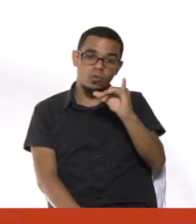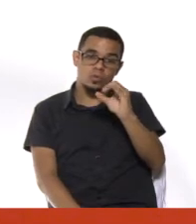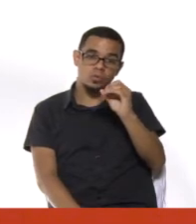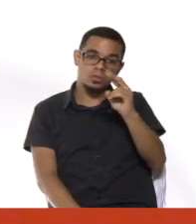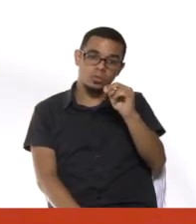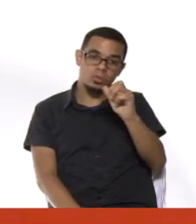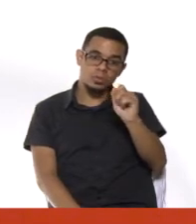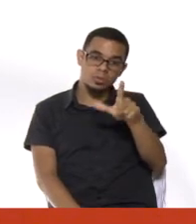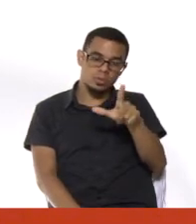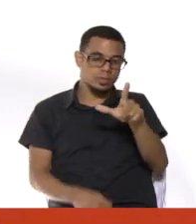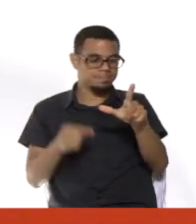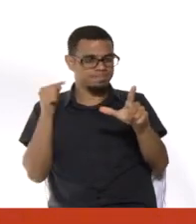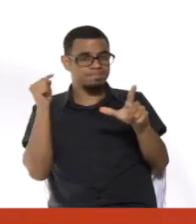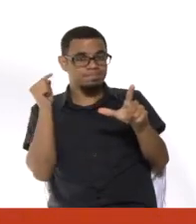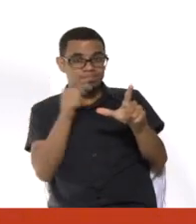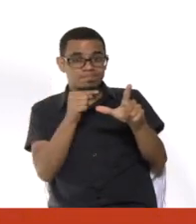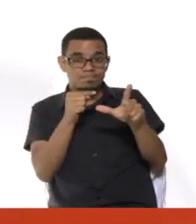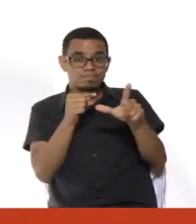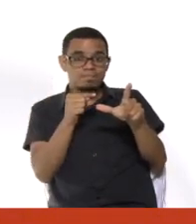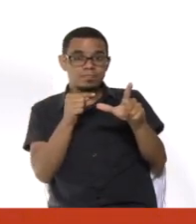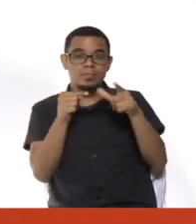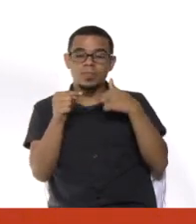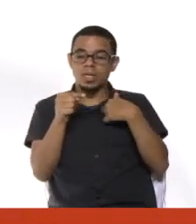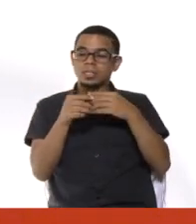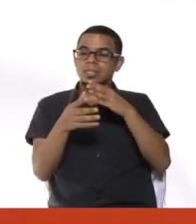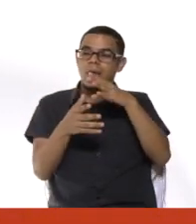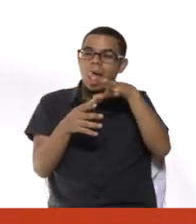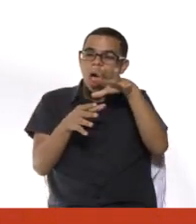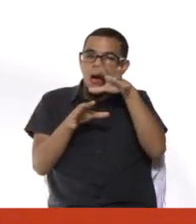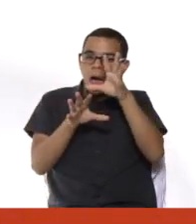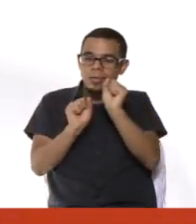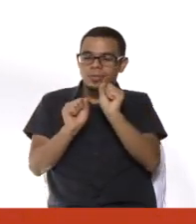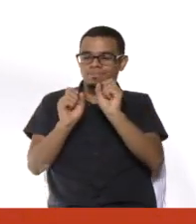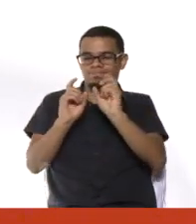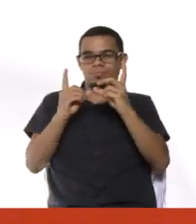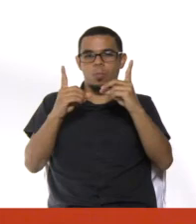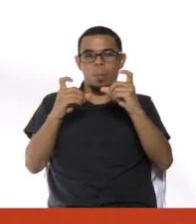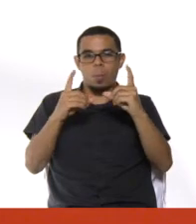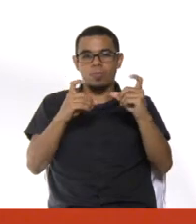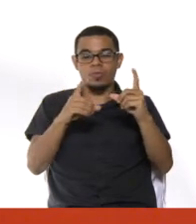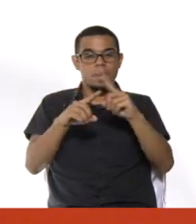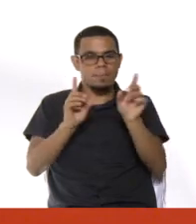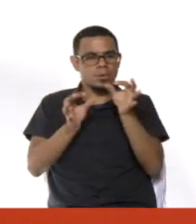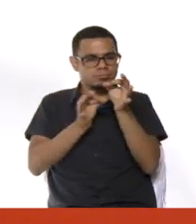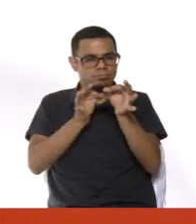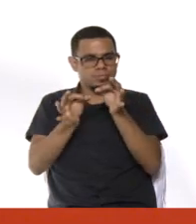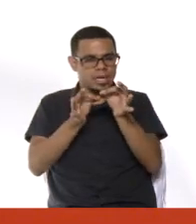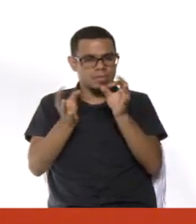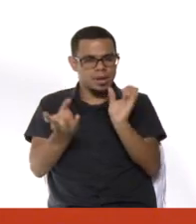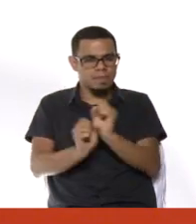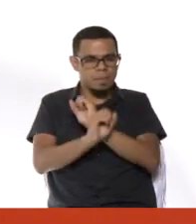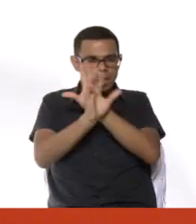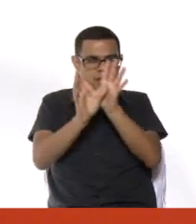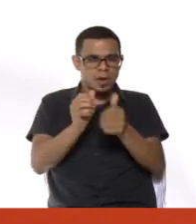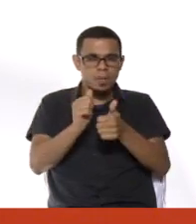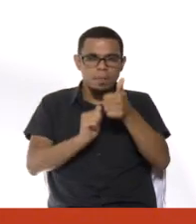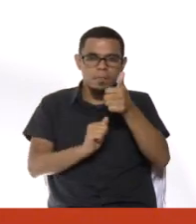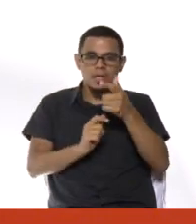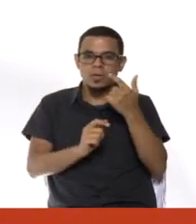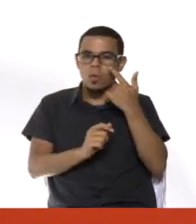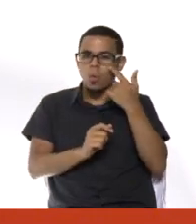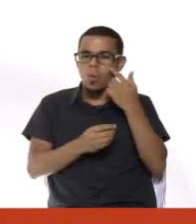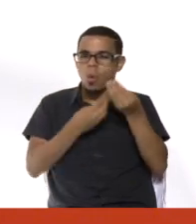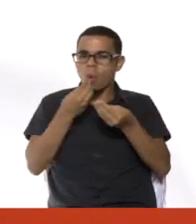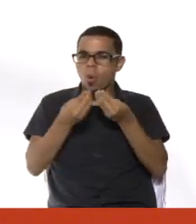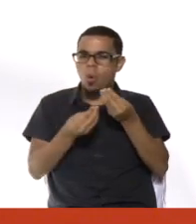lectura funcional? La que hacemos a partir de imágenes. Pero para explicar mejor lo que es un texto informativo y